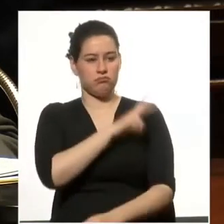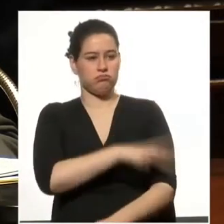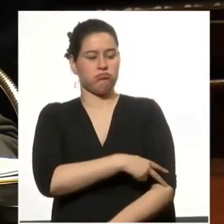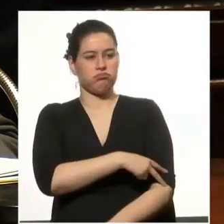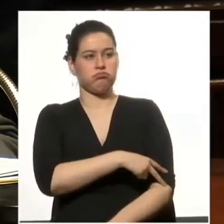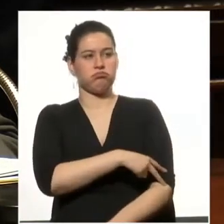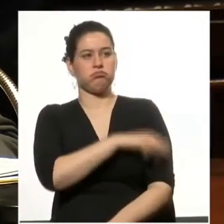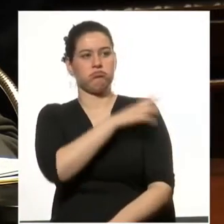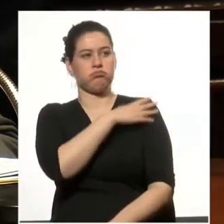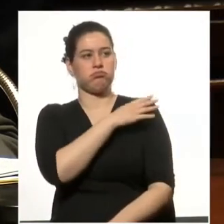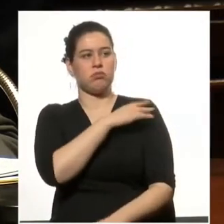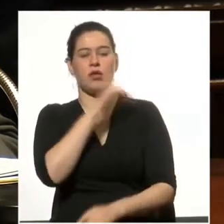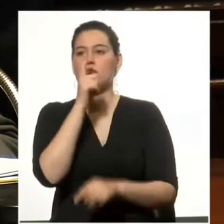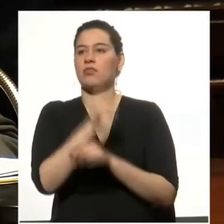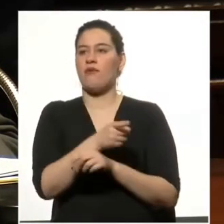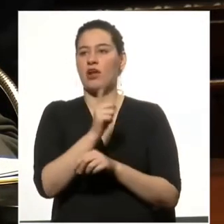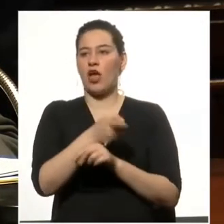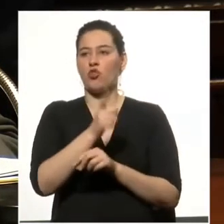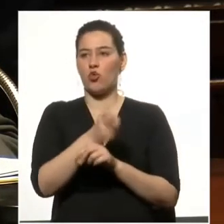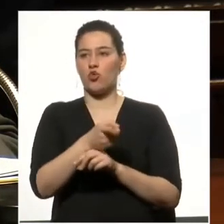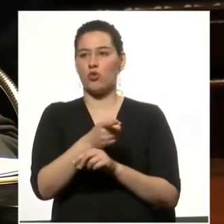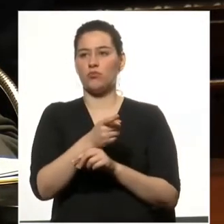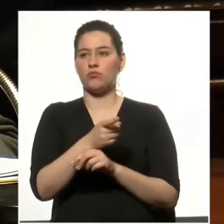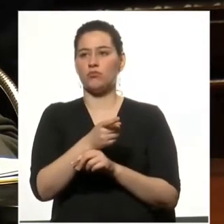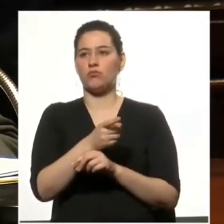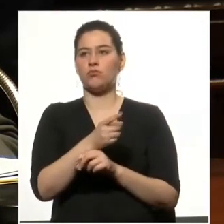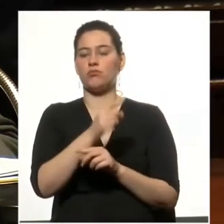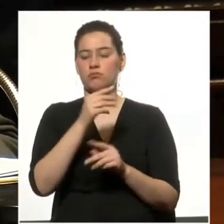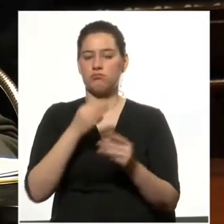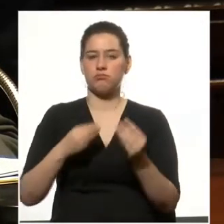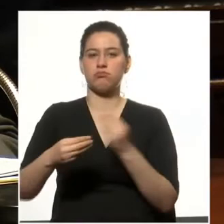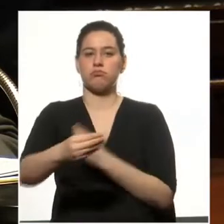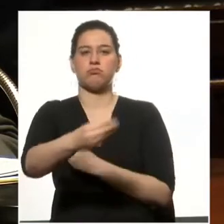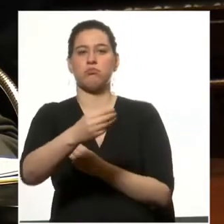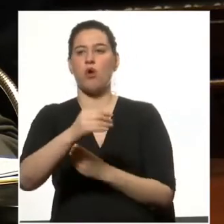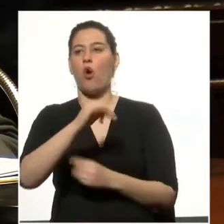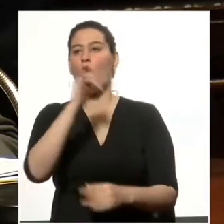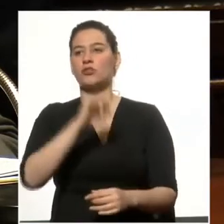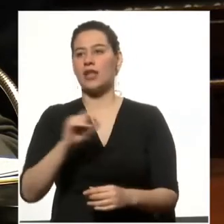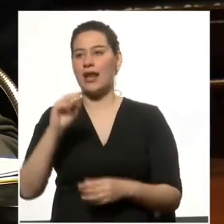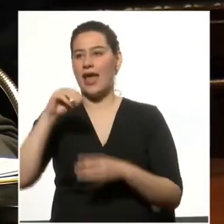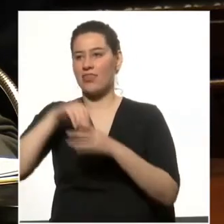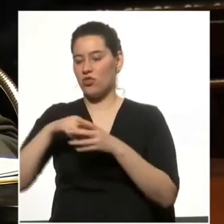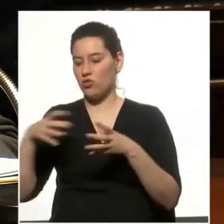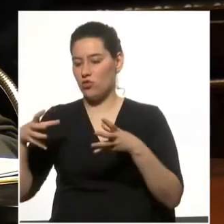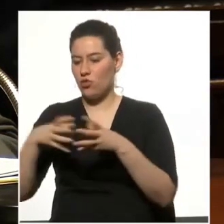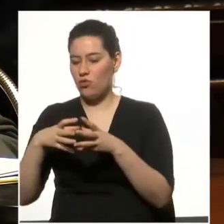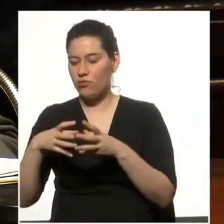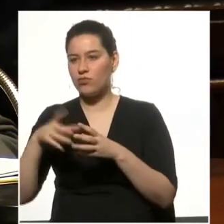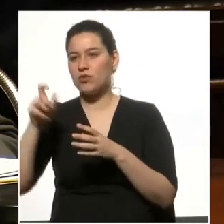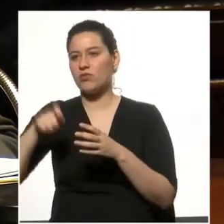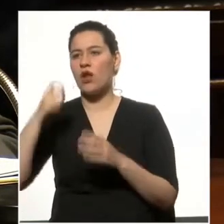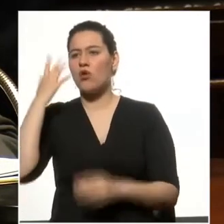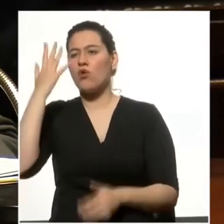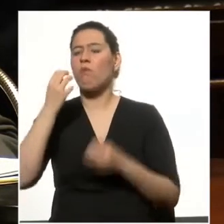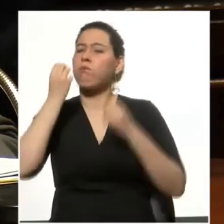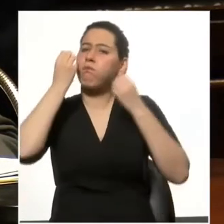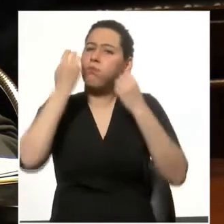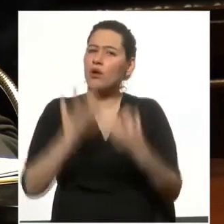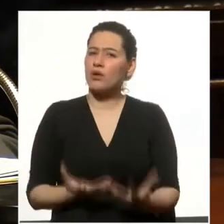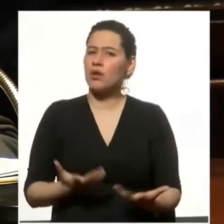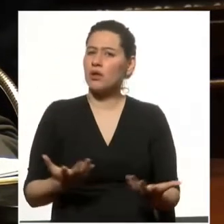retiro obligatorio. En su lugar nombra al general González, uno de los miembros del Tribunal de Honor. ¿Por qué